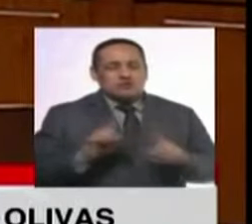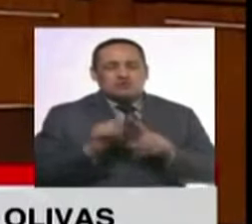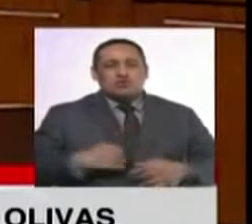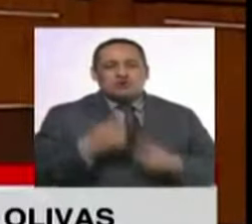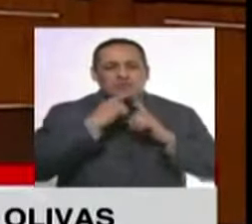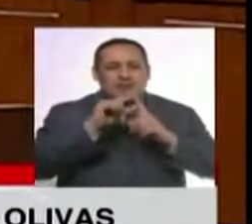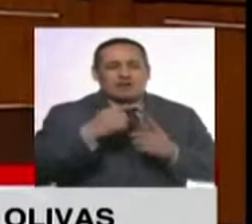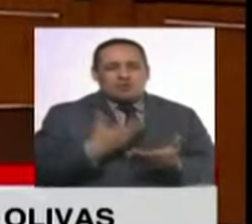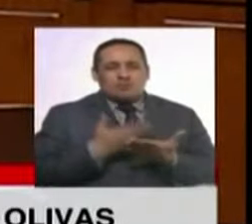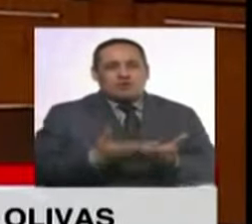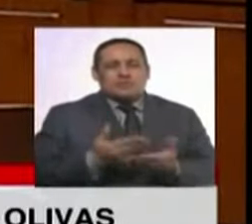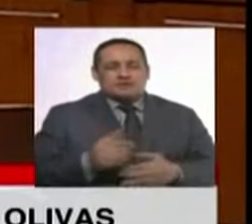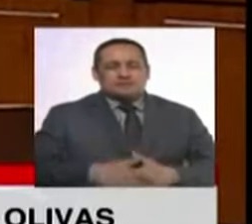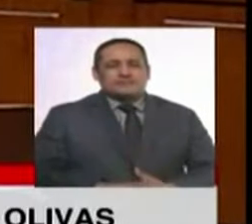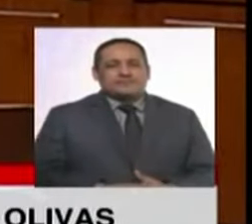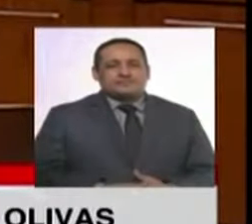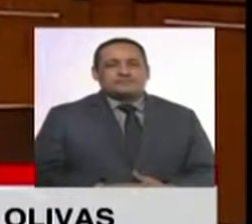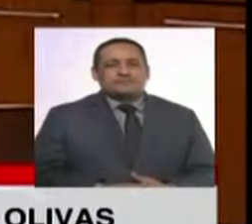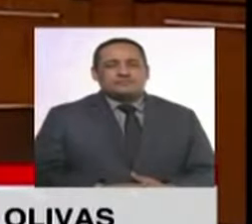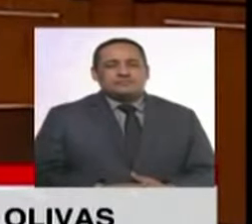digo con palabras así con hechos